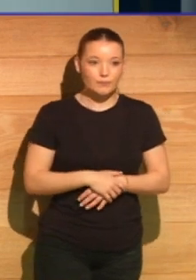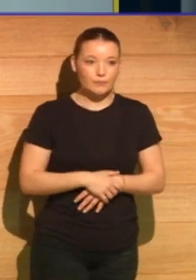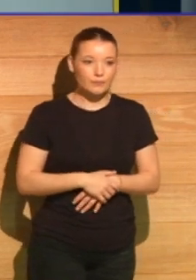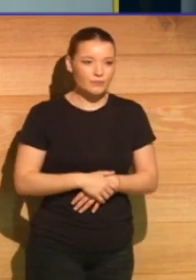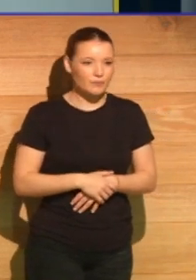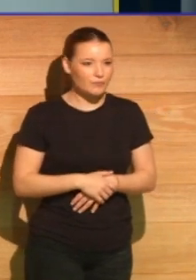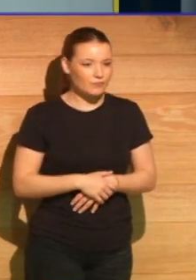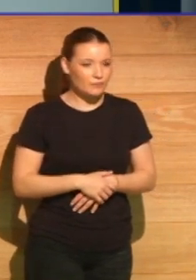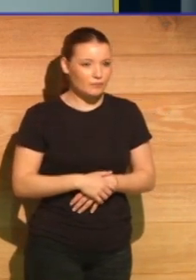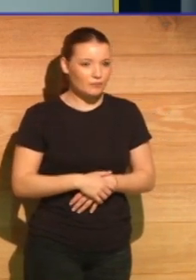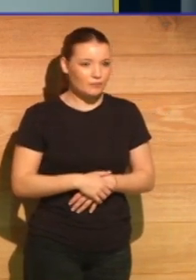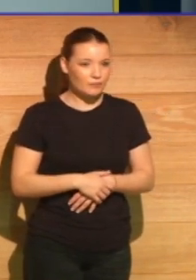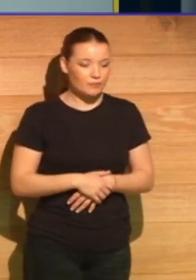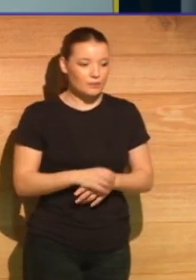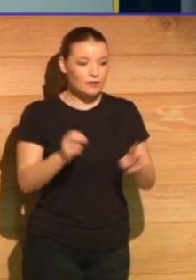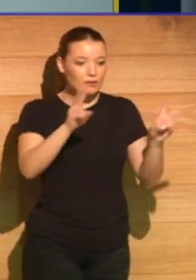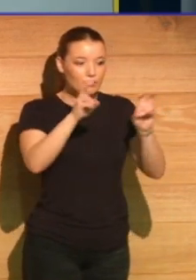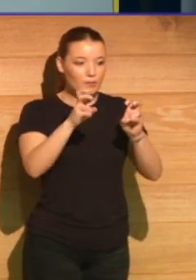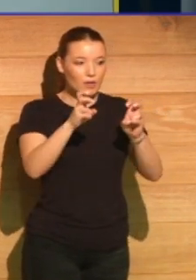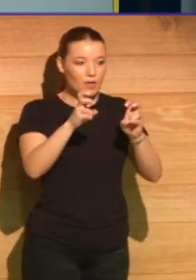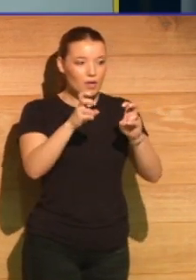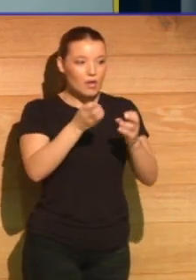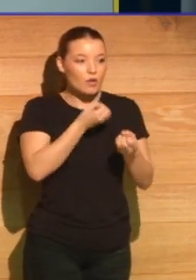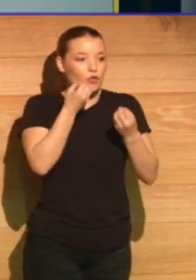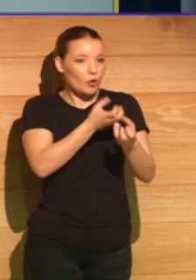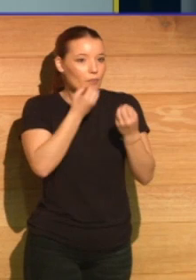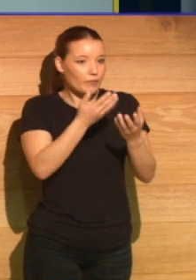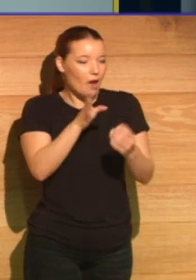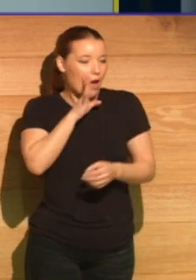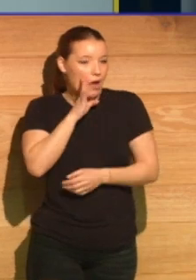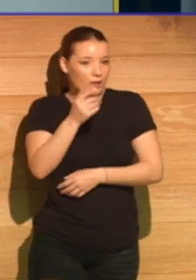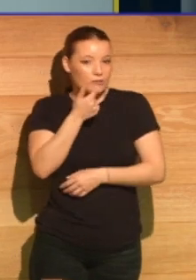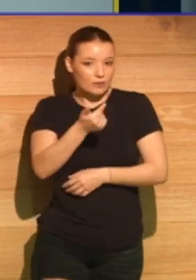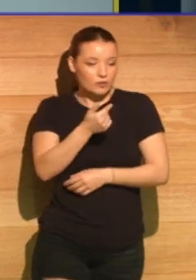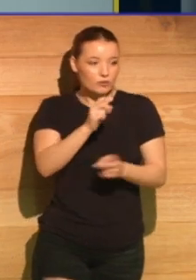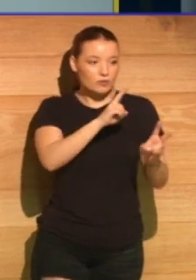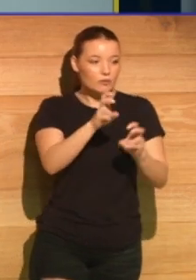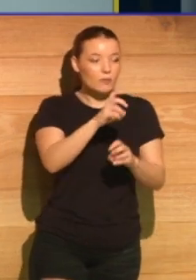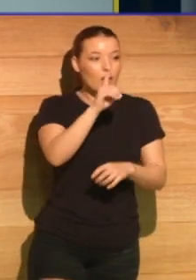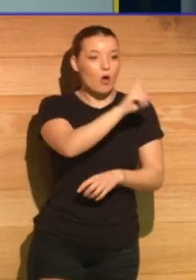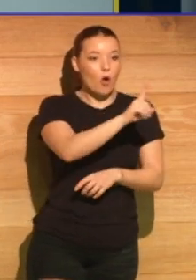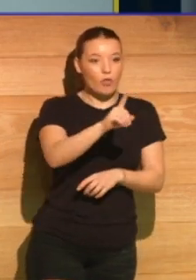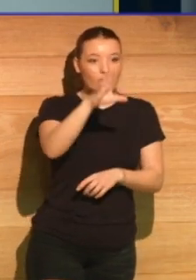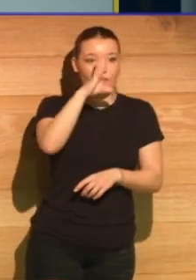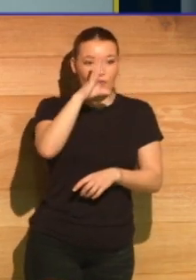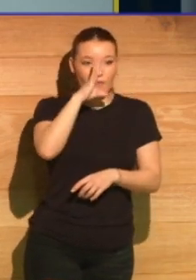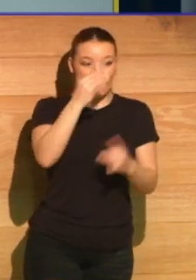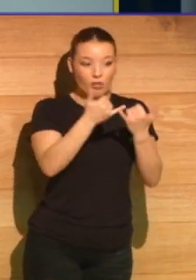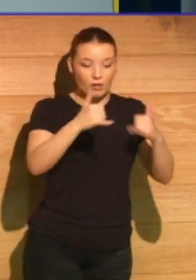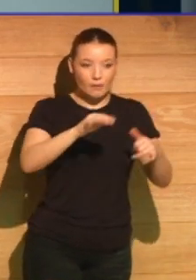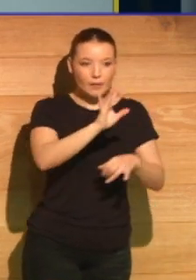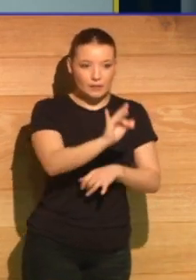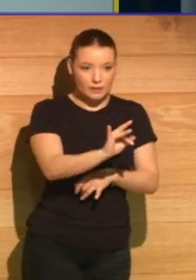el comentario que has hecho, porque aparte de que se celebre el 11 de febrero,